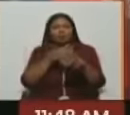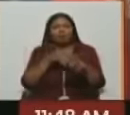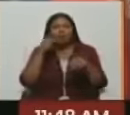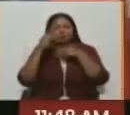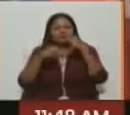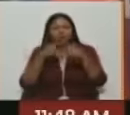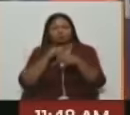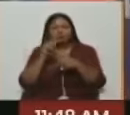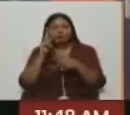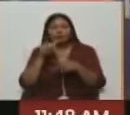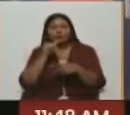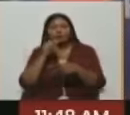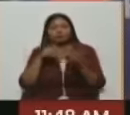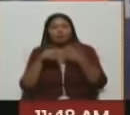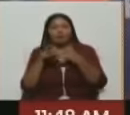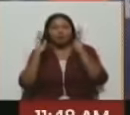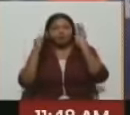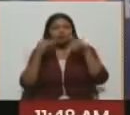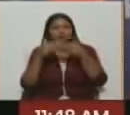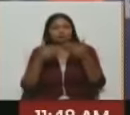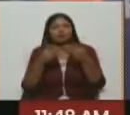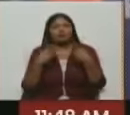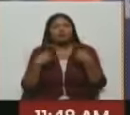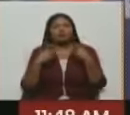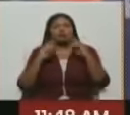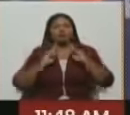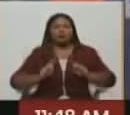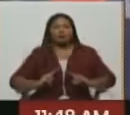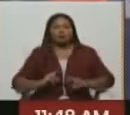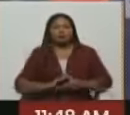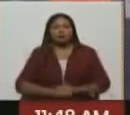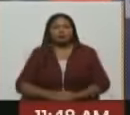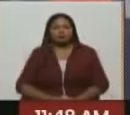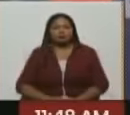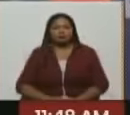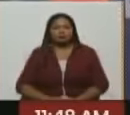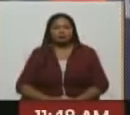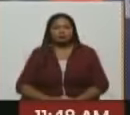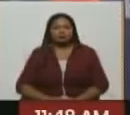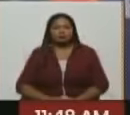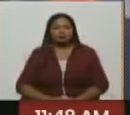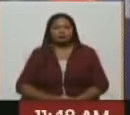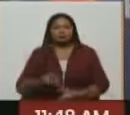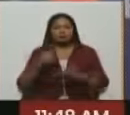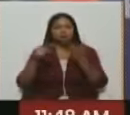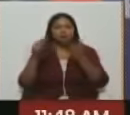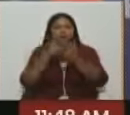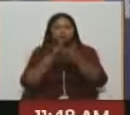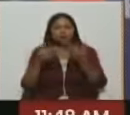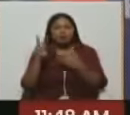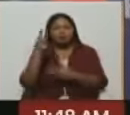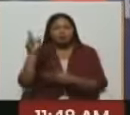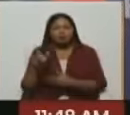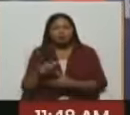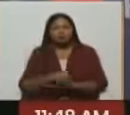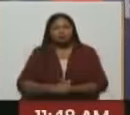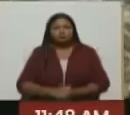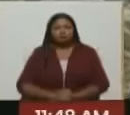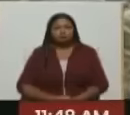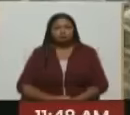a quienes han atentado contra la vida humana de centenares y de miles y de millones de venezolanos.